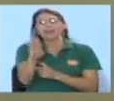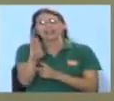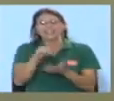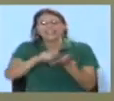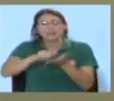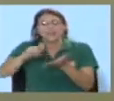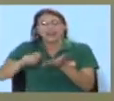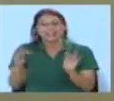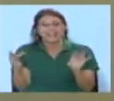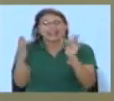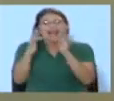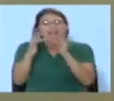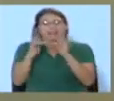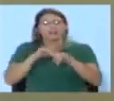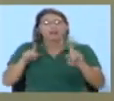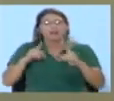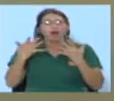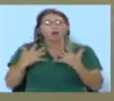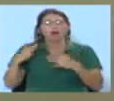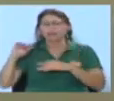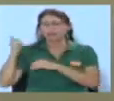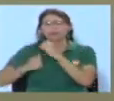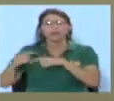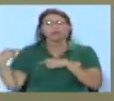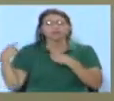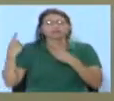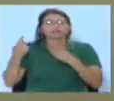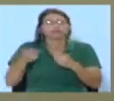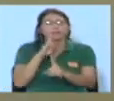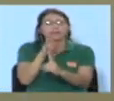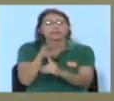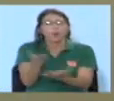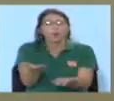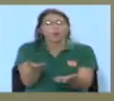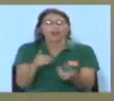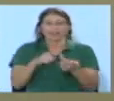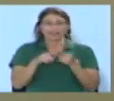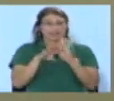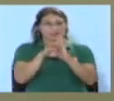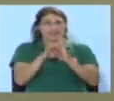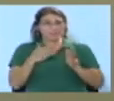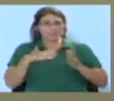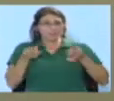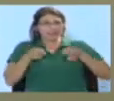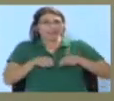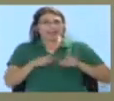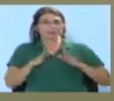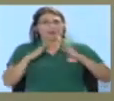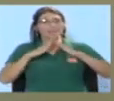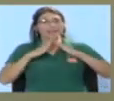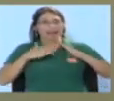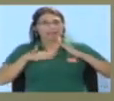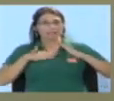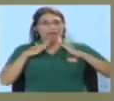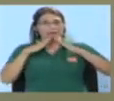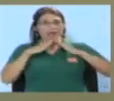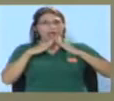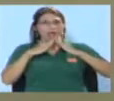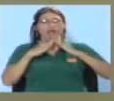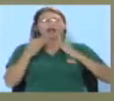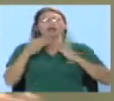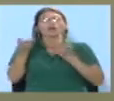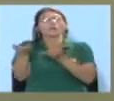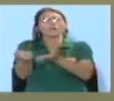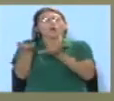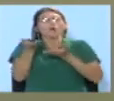después sigue siendo el mismo enlace. Entonces, ¿qué? Y le pongo mi caso, en mi casa, el enlace máximo que me